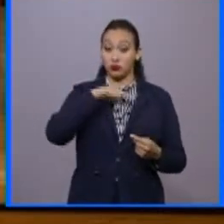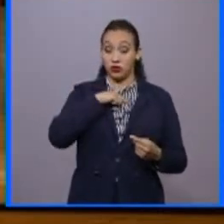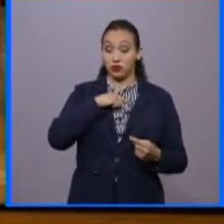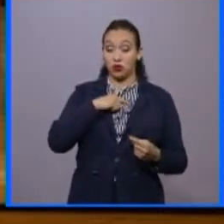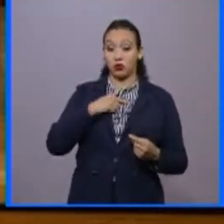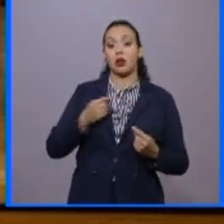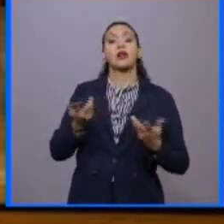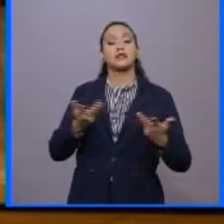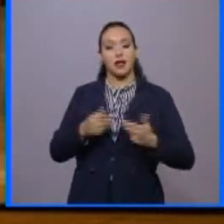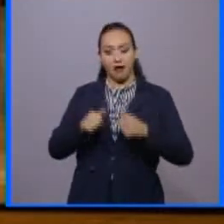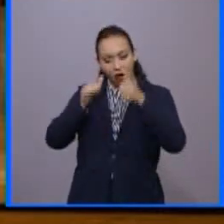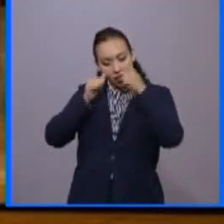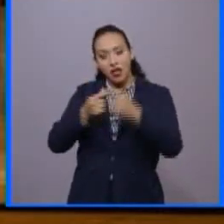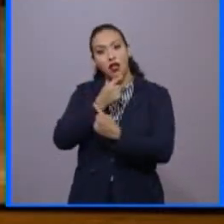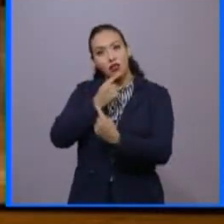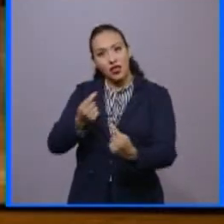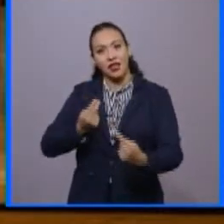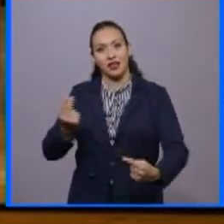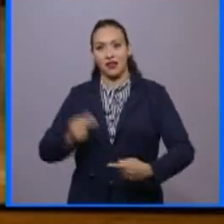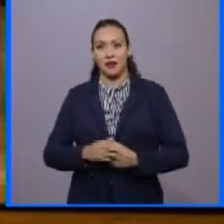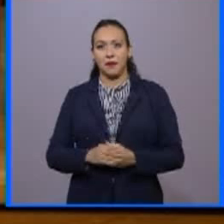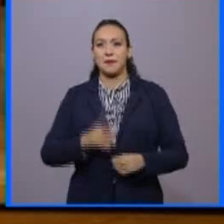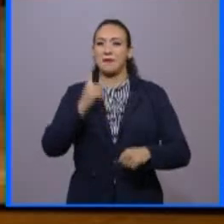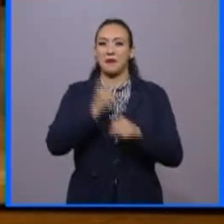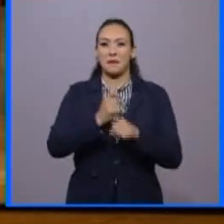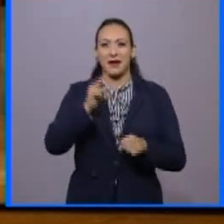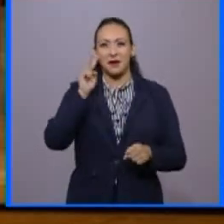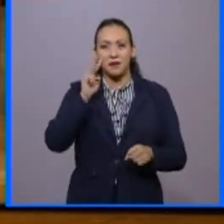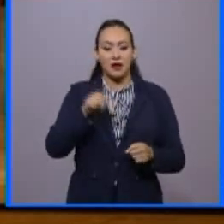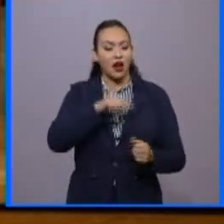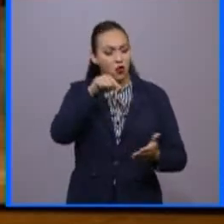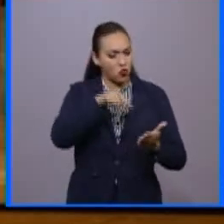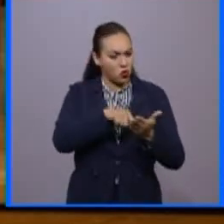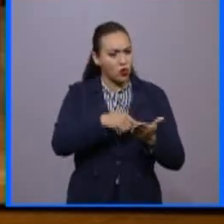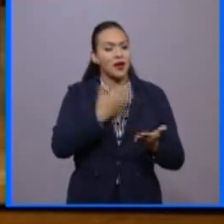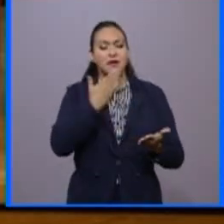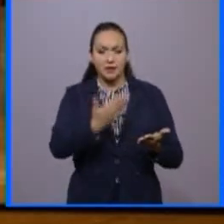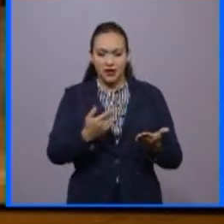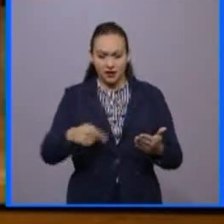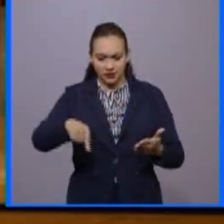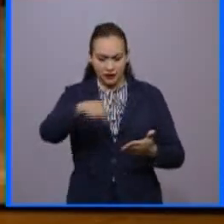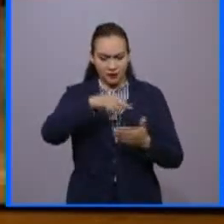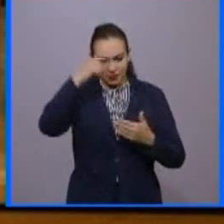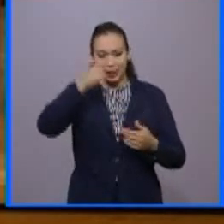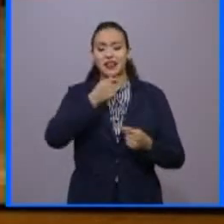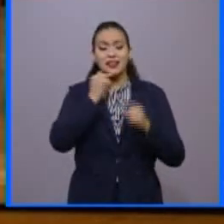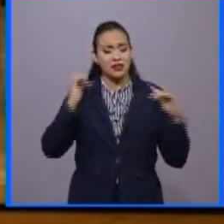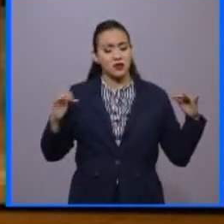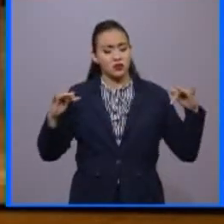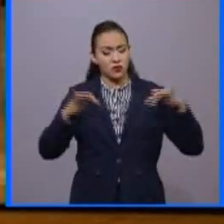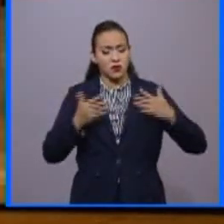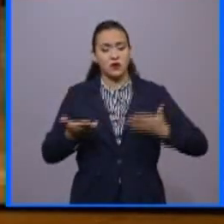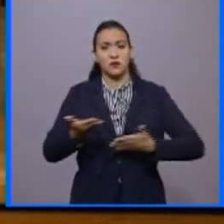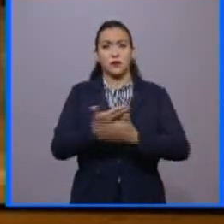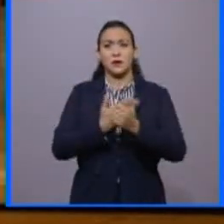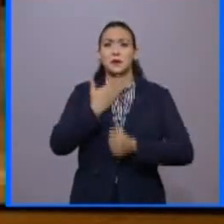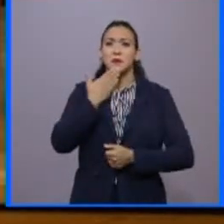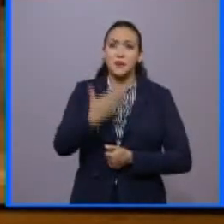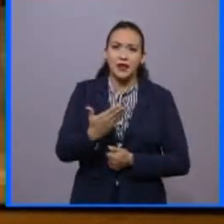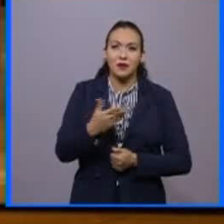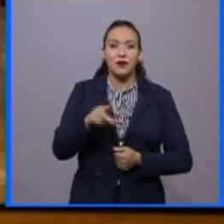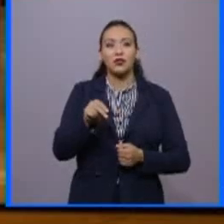mal, como decía. O sea, necesitamos, tienen espacio de crear un mundo mejor, pero no lo estamos